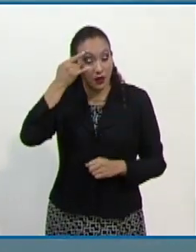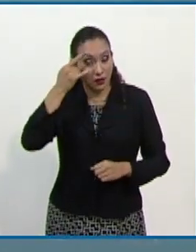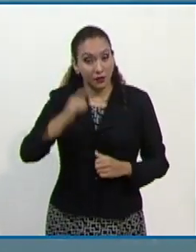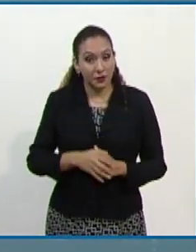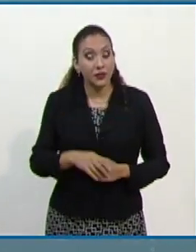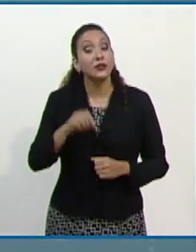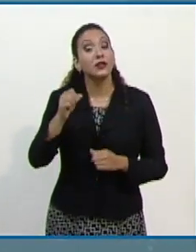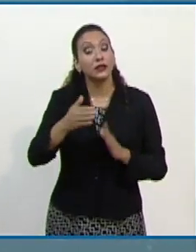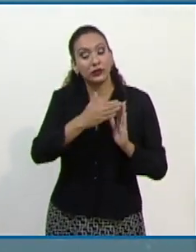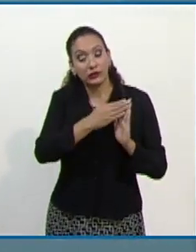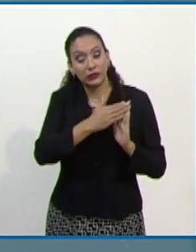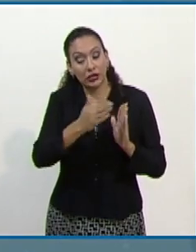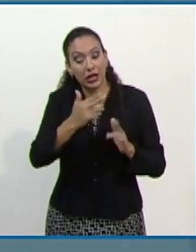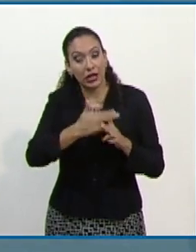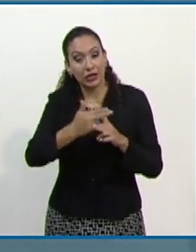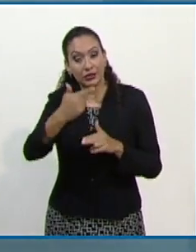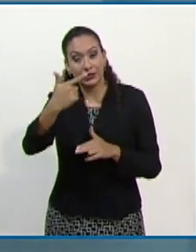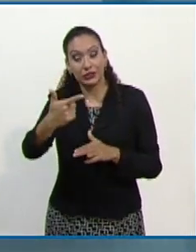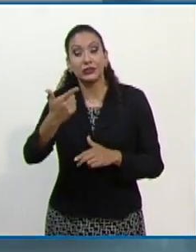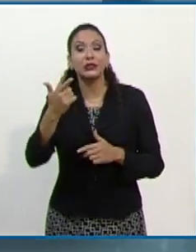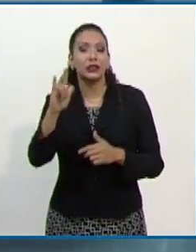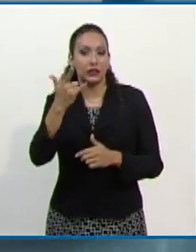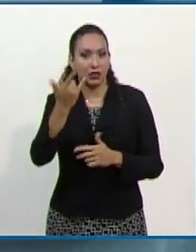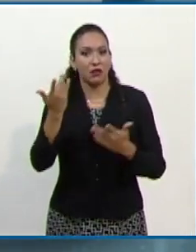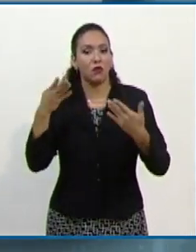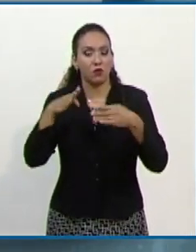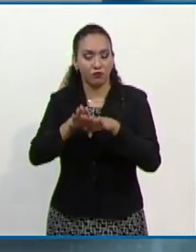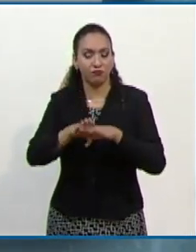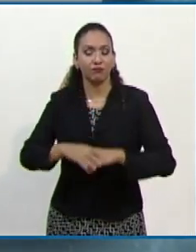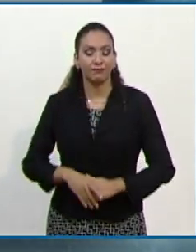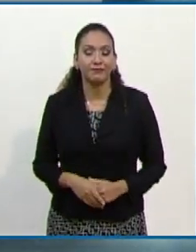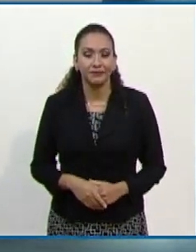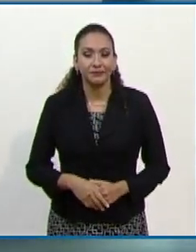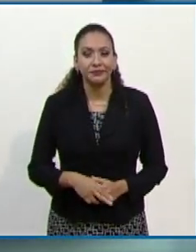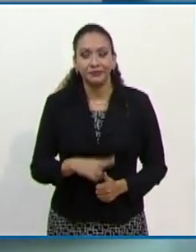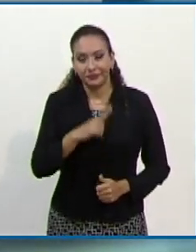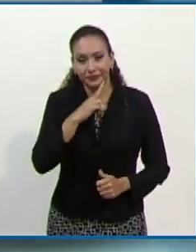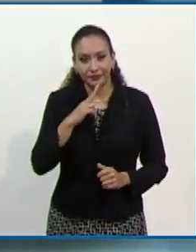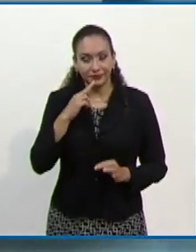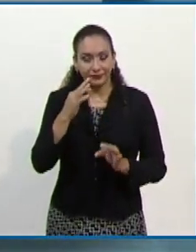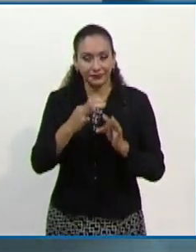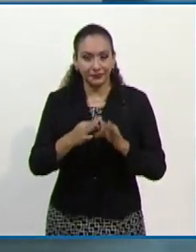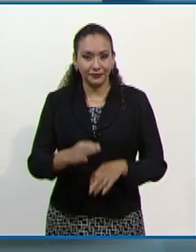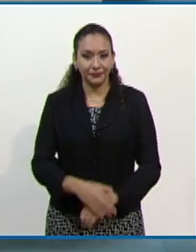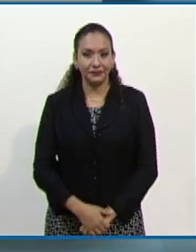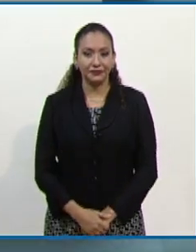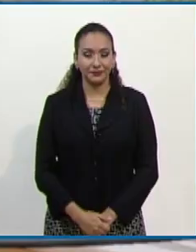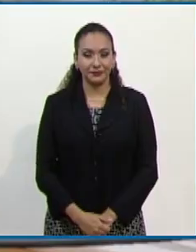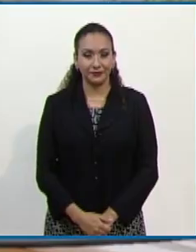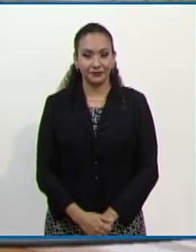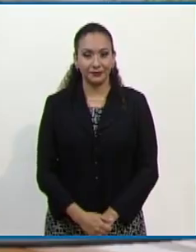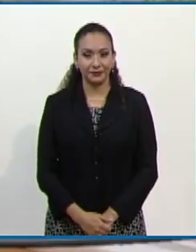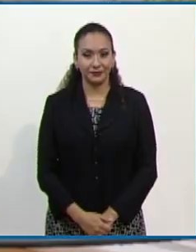se extenderá hasta el 7 de julio. Para el canal del Poder Judicial de la Federación, Jesús Daza.